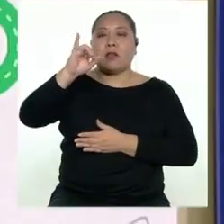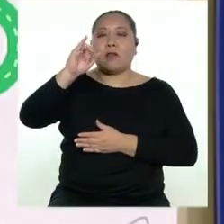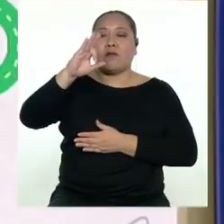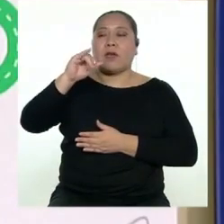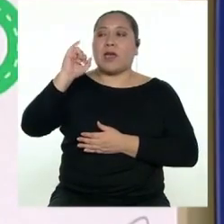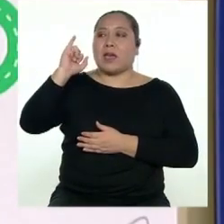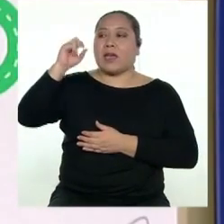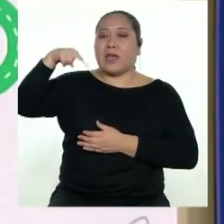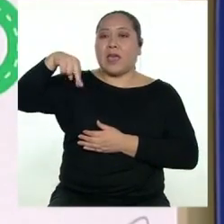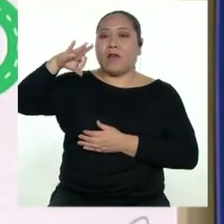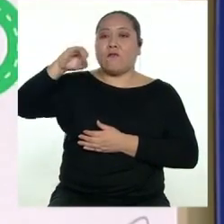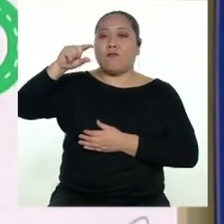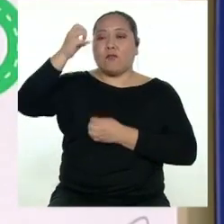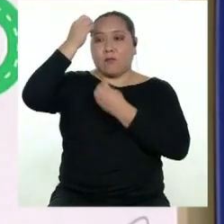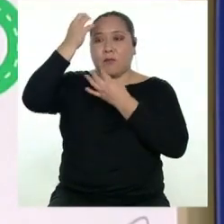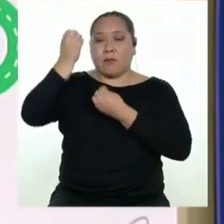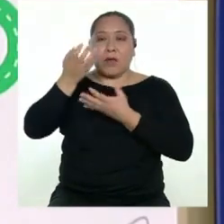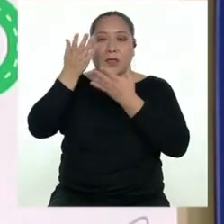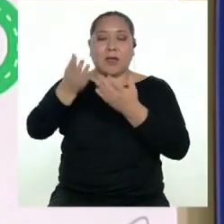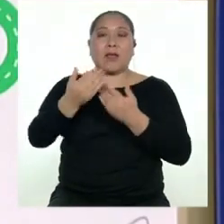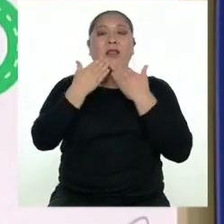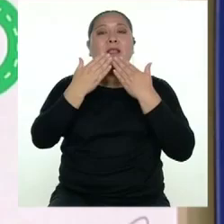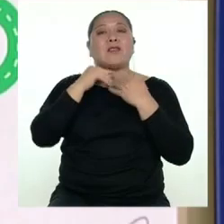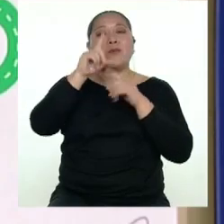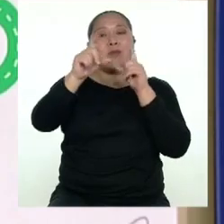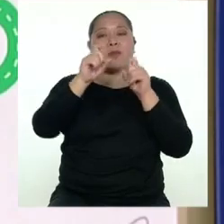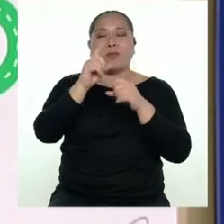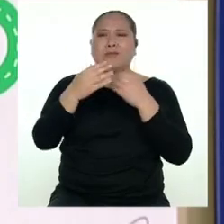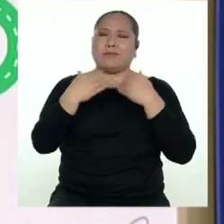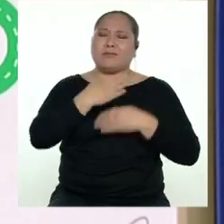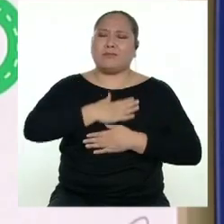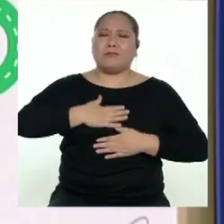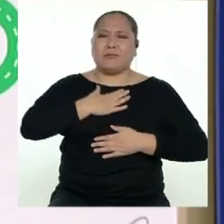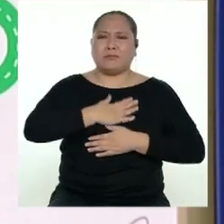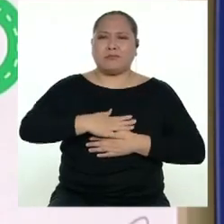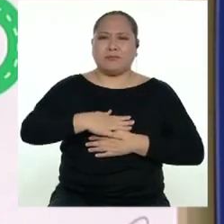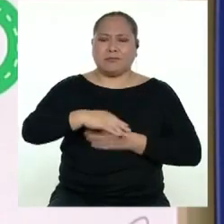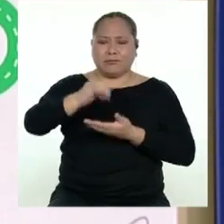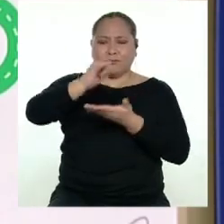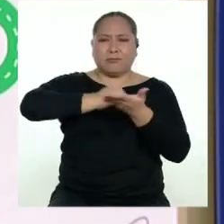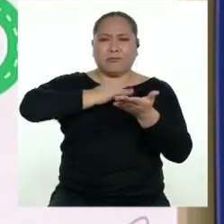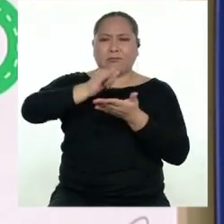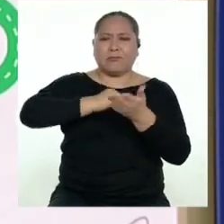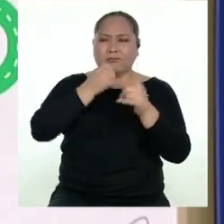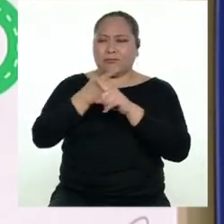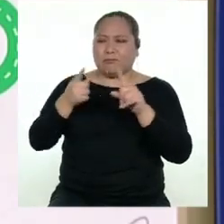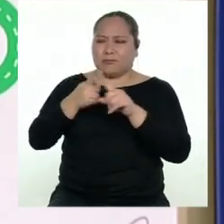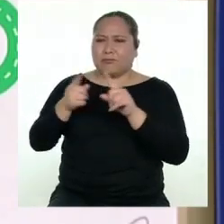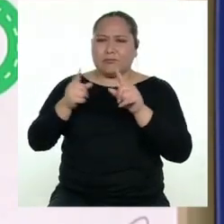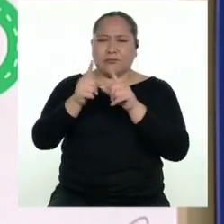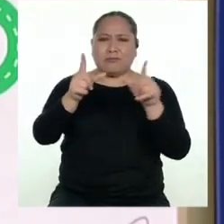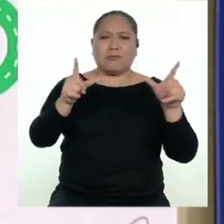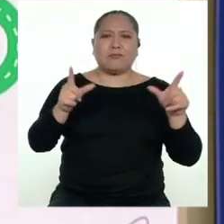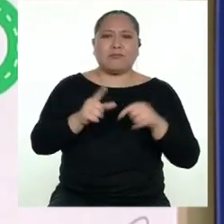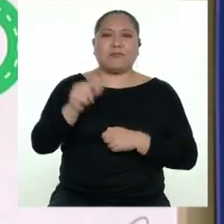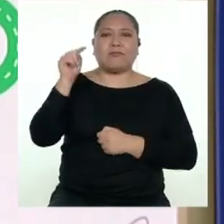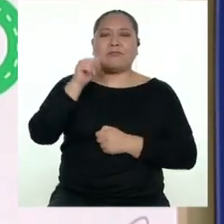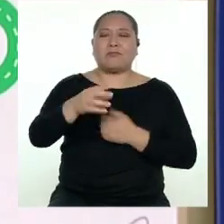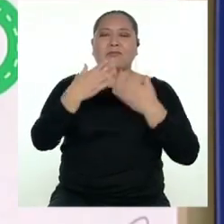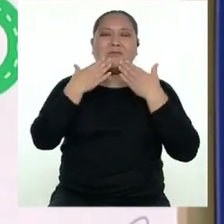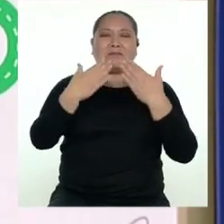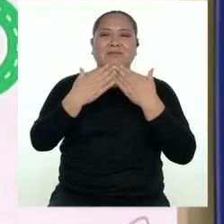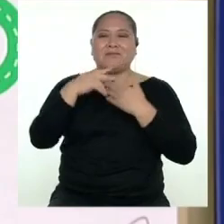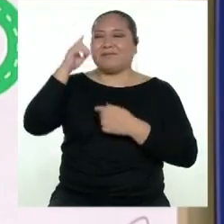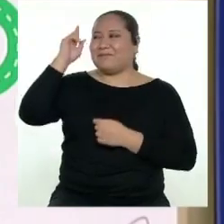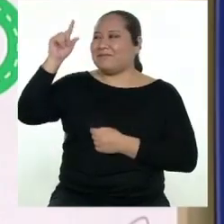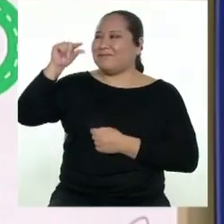a todas y todos por sus preguntas. Es un gusto que se comuniquen con nosotros desde lugares tan diversos del Perú. Y muchas gracias,